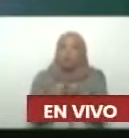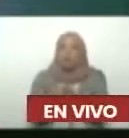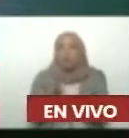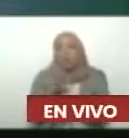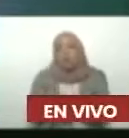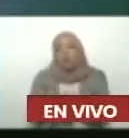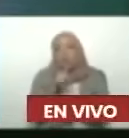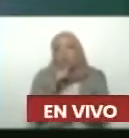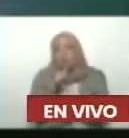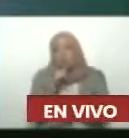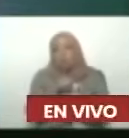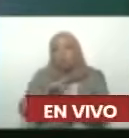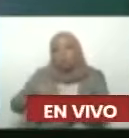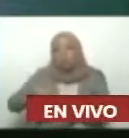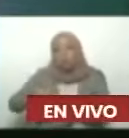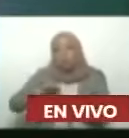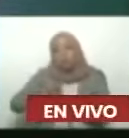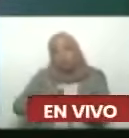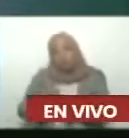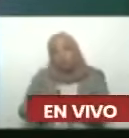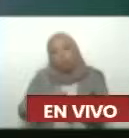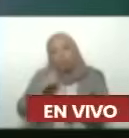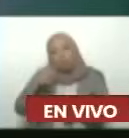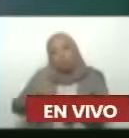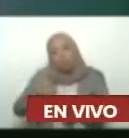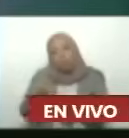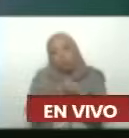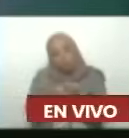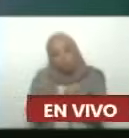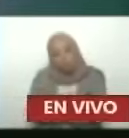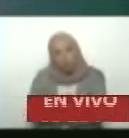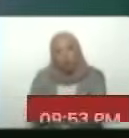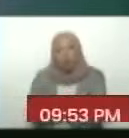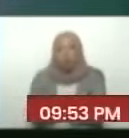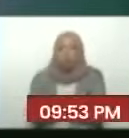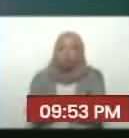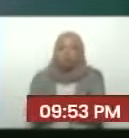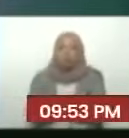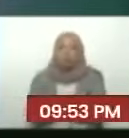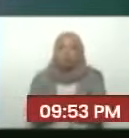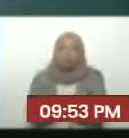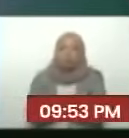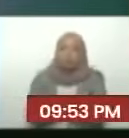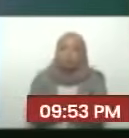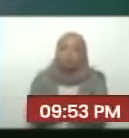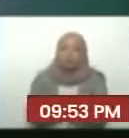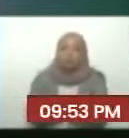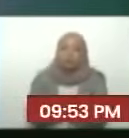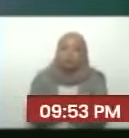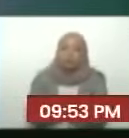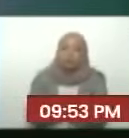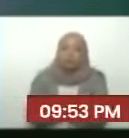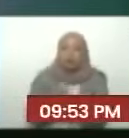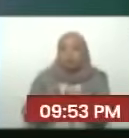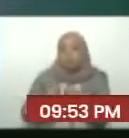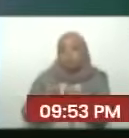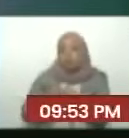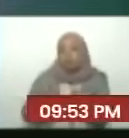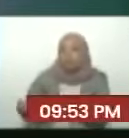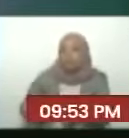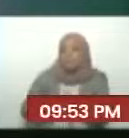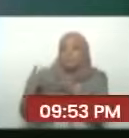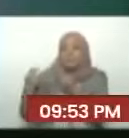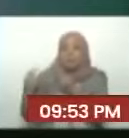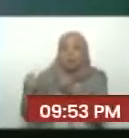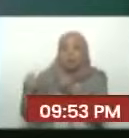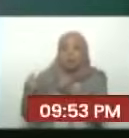porque nos han demostrado un verdadero amor y un verdadero cariño. Y realmente eso deja viva la esperanza,